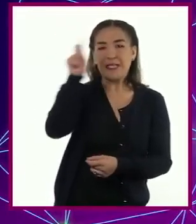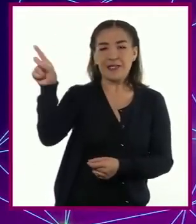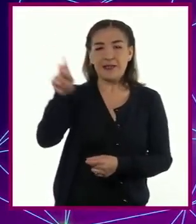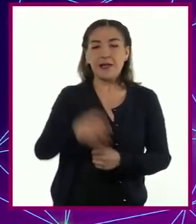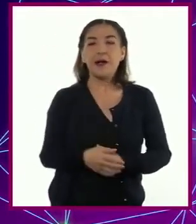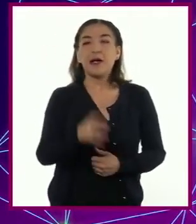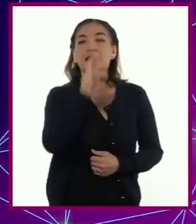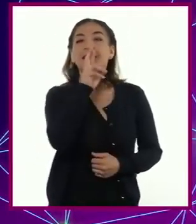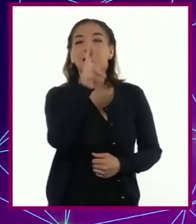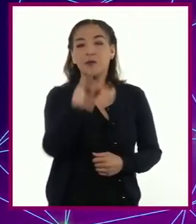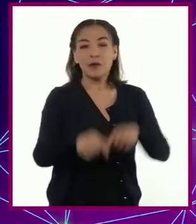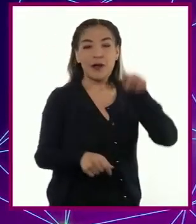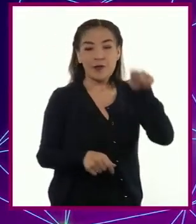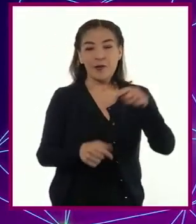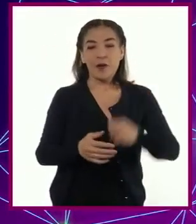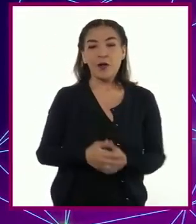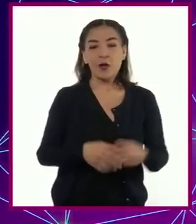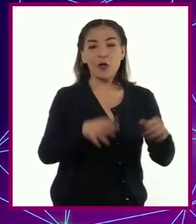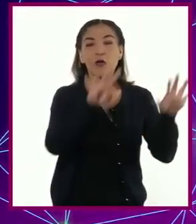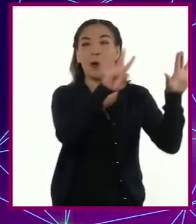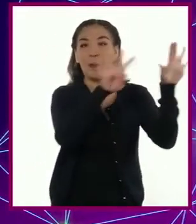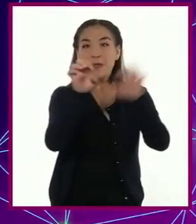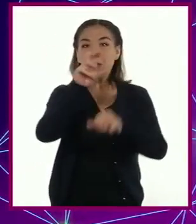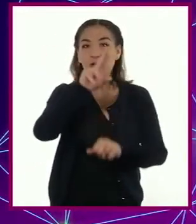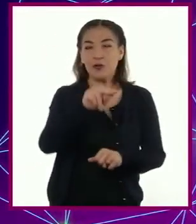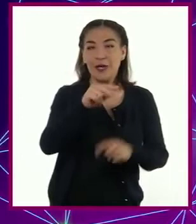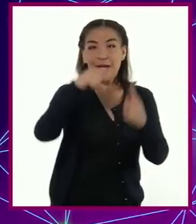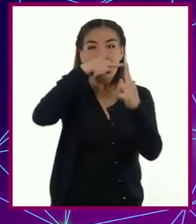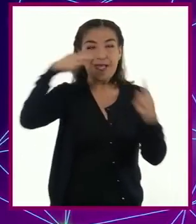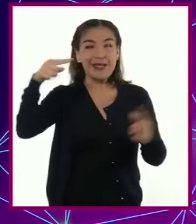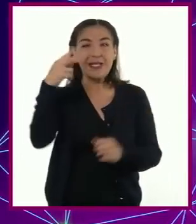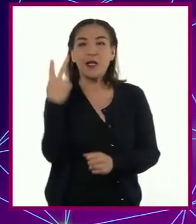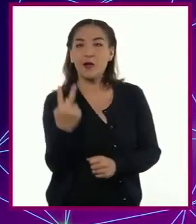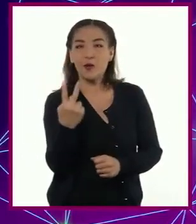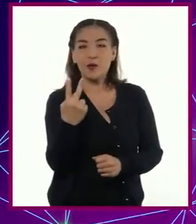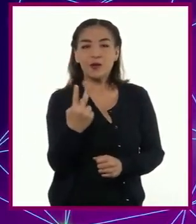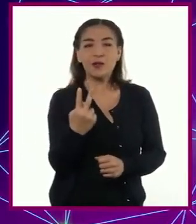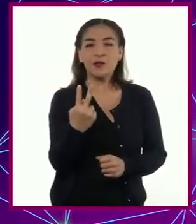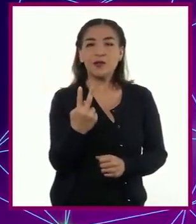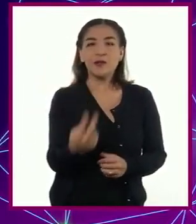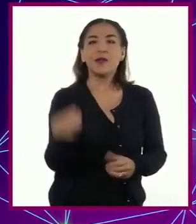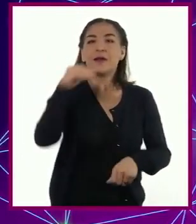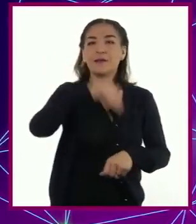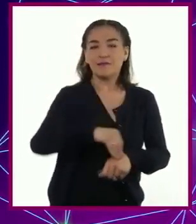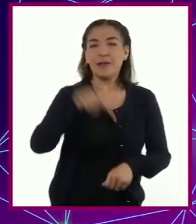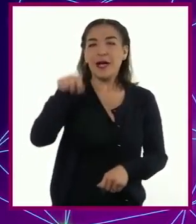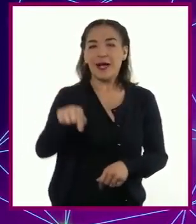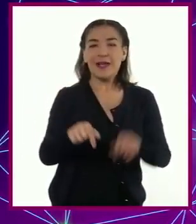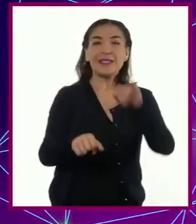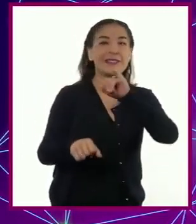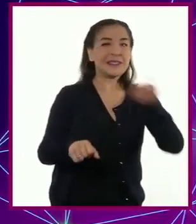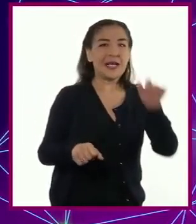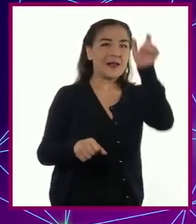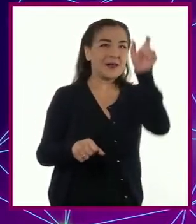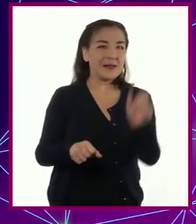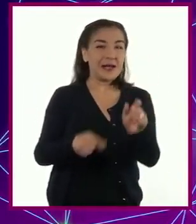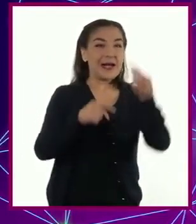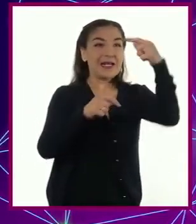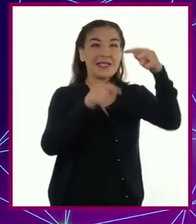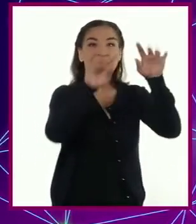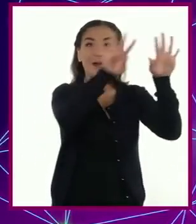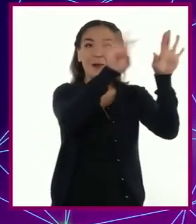el resultado de dividir 980 entre 2 se coloca del lado izquierdo debajo